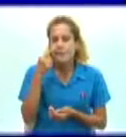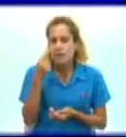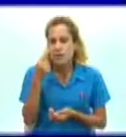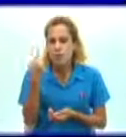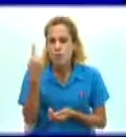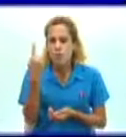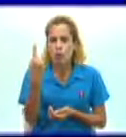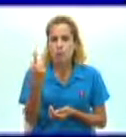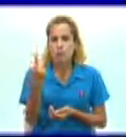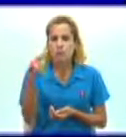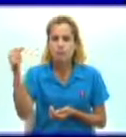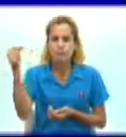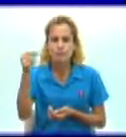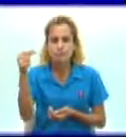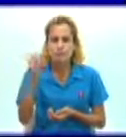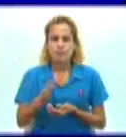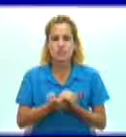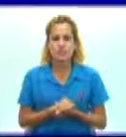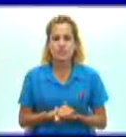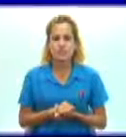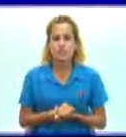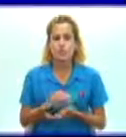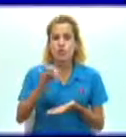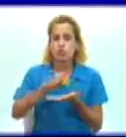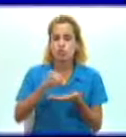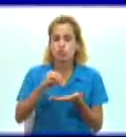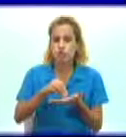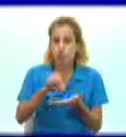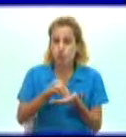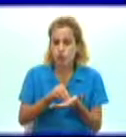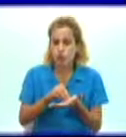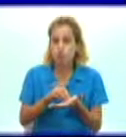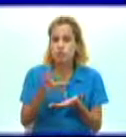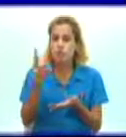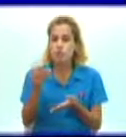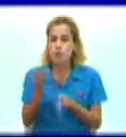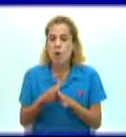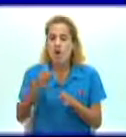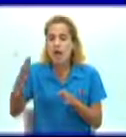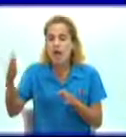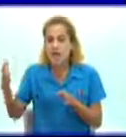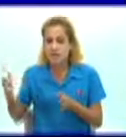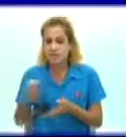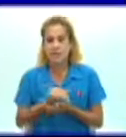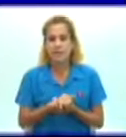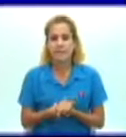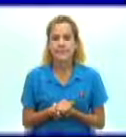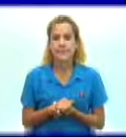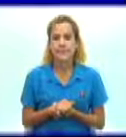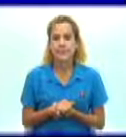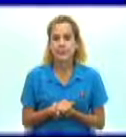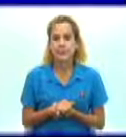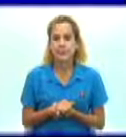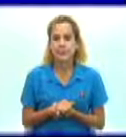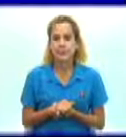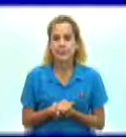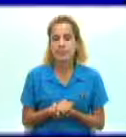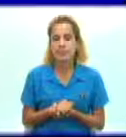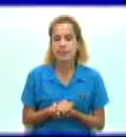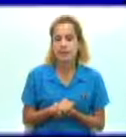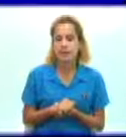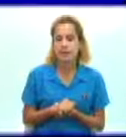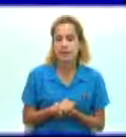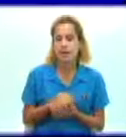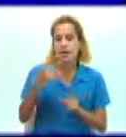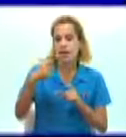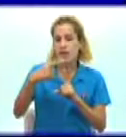una sustracción. Una sustracción donde el minuendo es el cociente entre